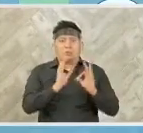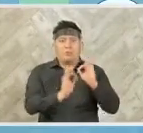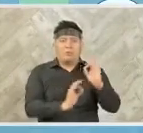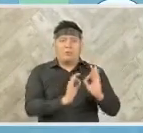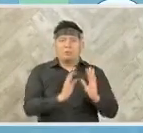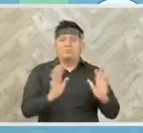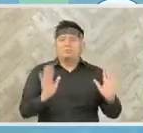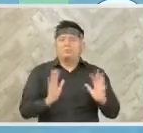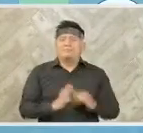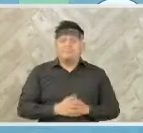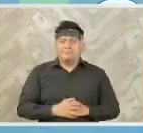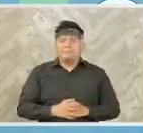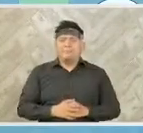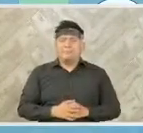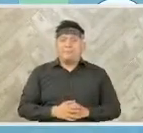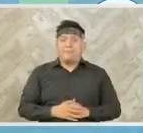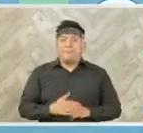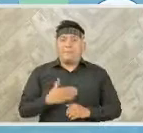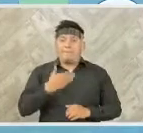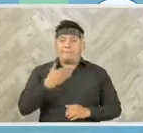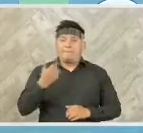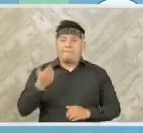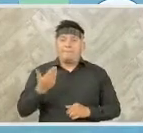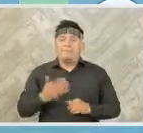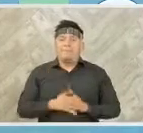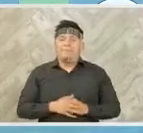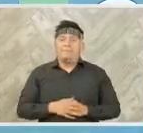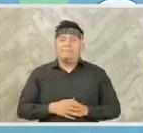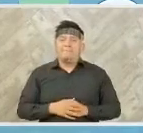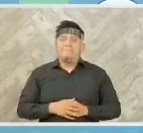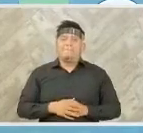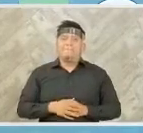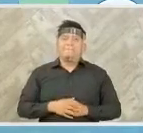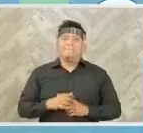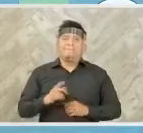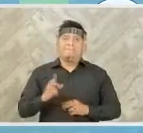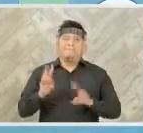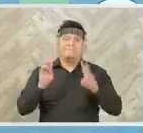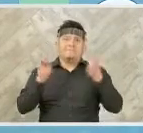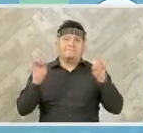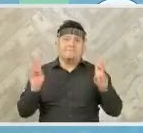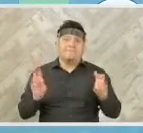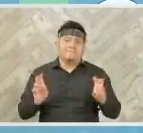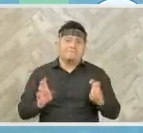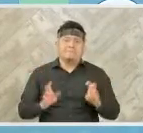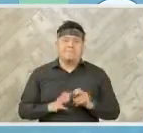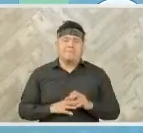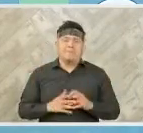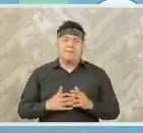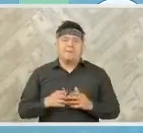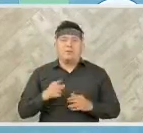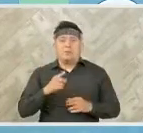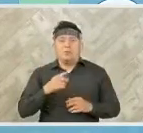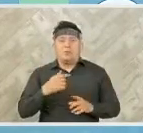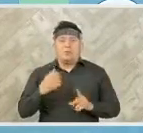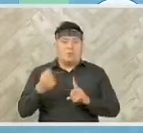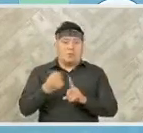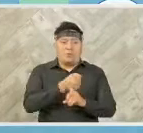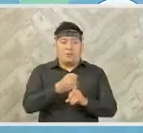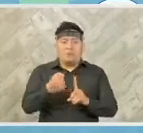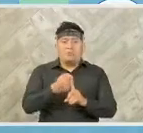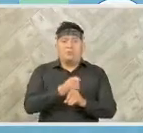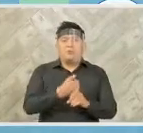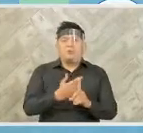y a mejorar un tema muy importante a nivel de la ciudad de zoonosis, evitando ataques a los